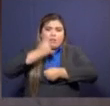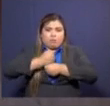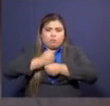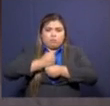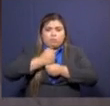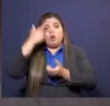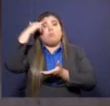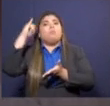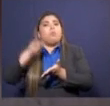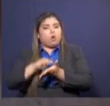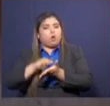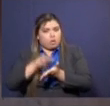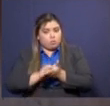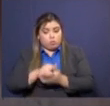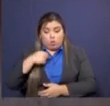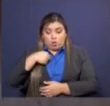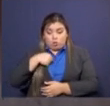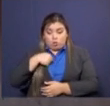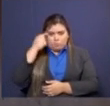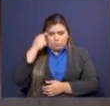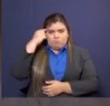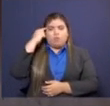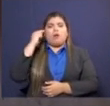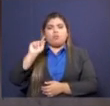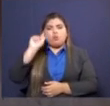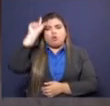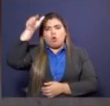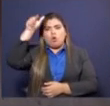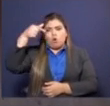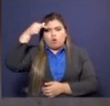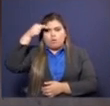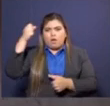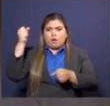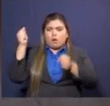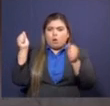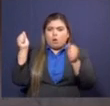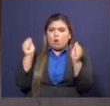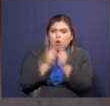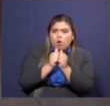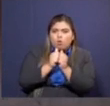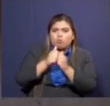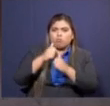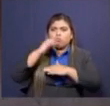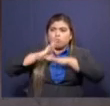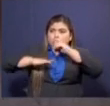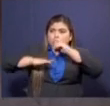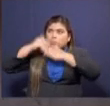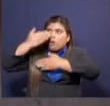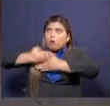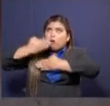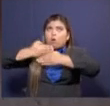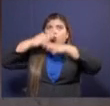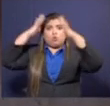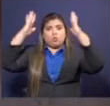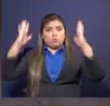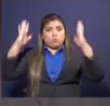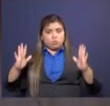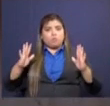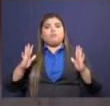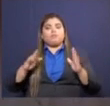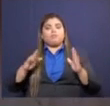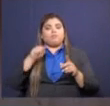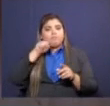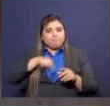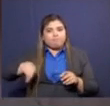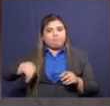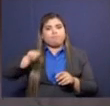la decisión que el Estado, a través de las obras de infraestructura pública, se convierta en un